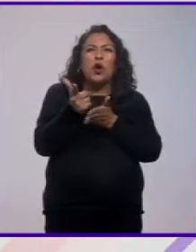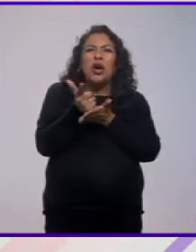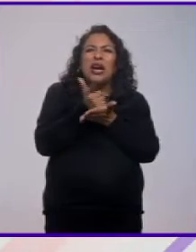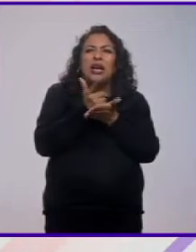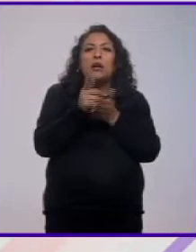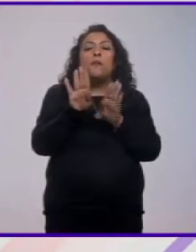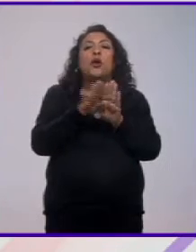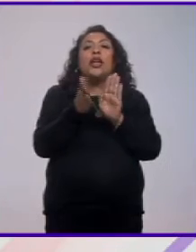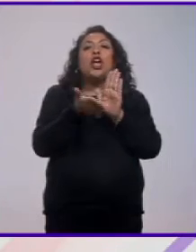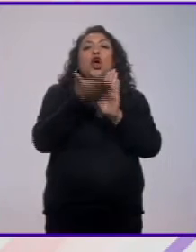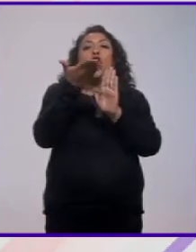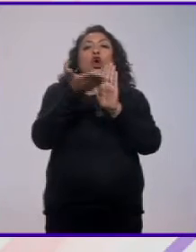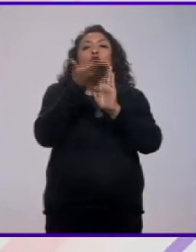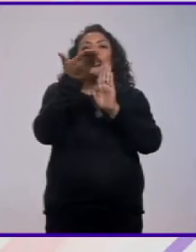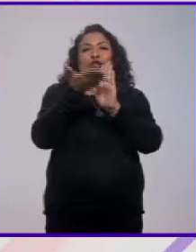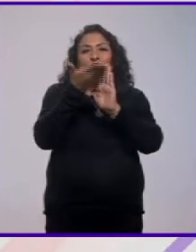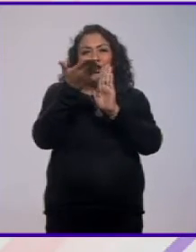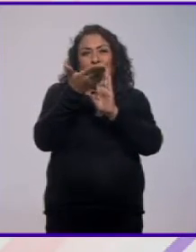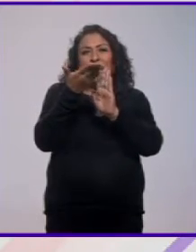de construcciones.